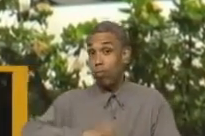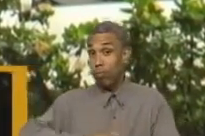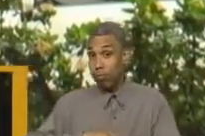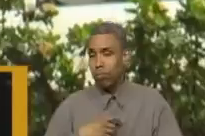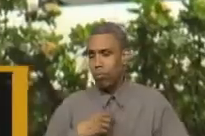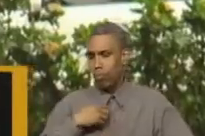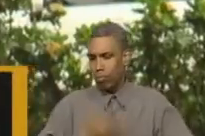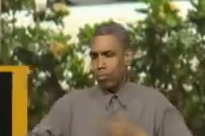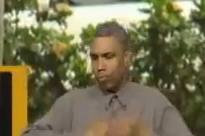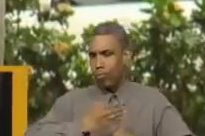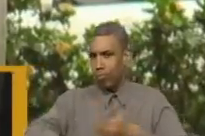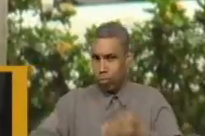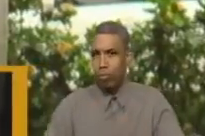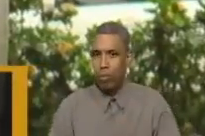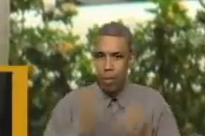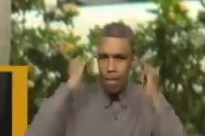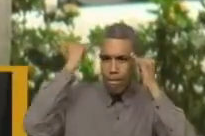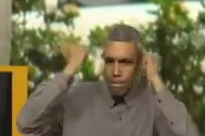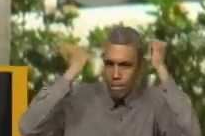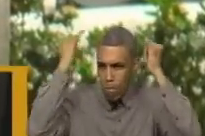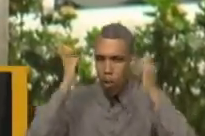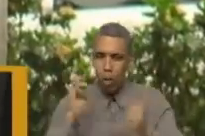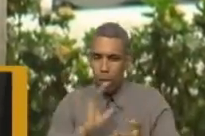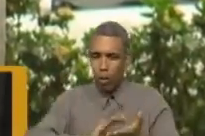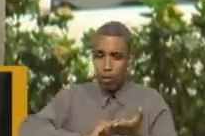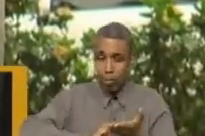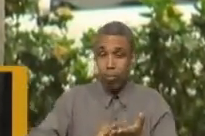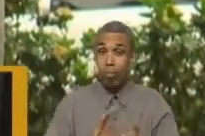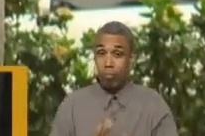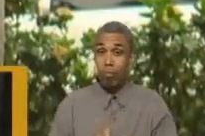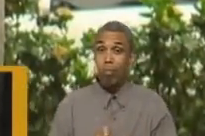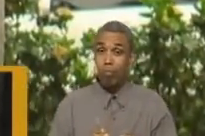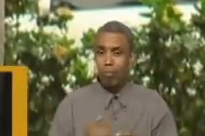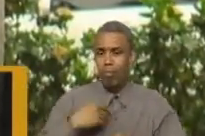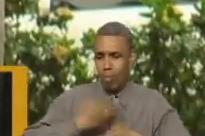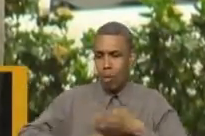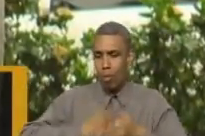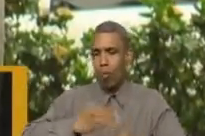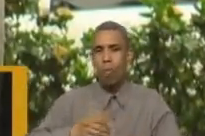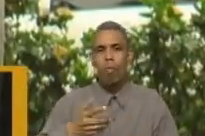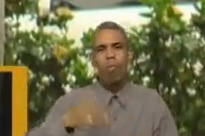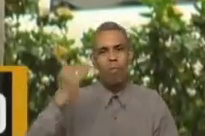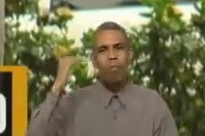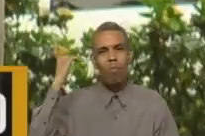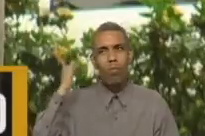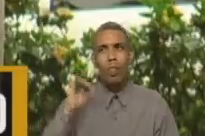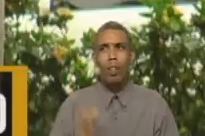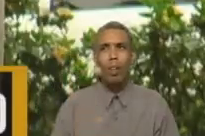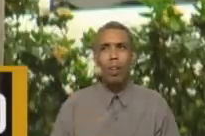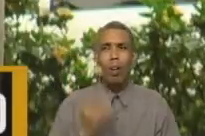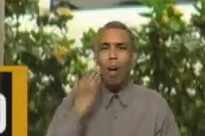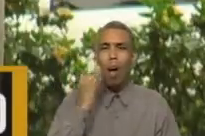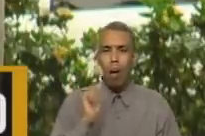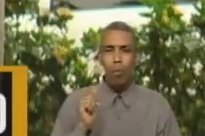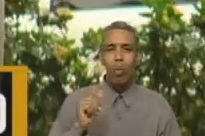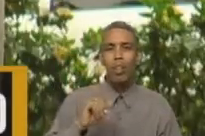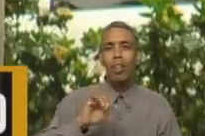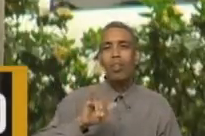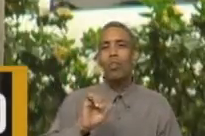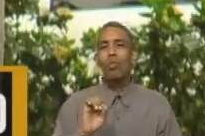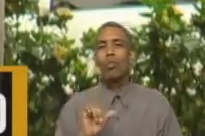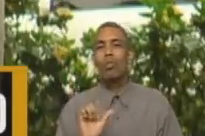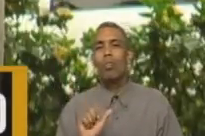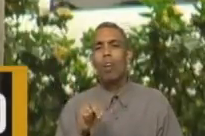interesante, bastante creativo, y pues yo inicié en el teatro con Guido Ripamonte y Yolanda Consejo. Hoy me estreno como